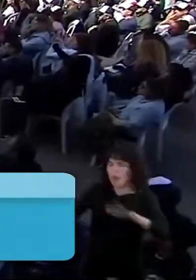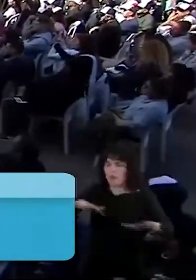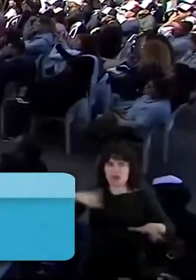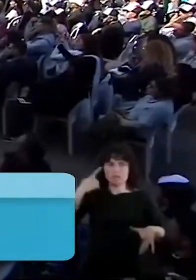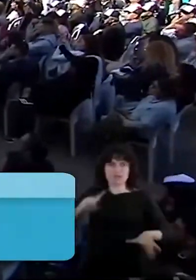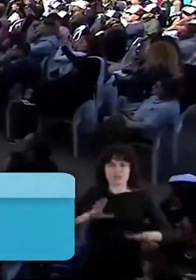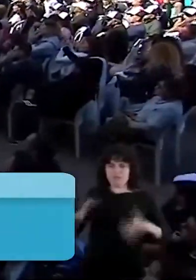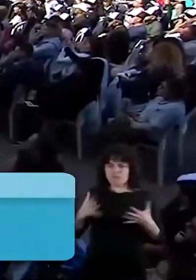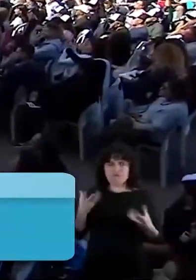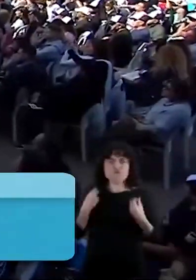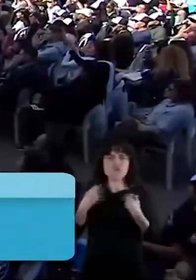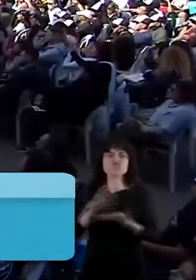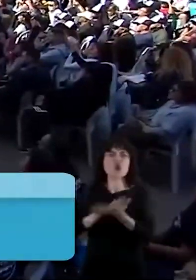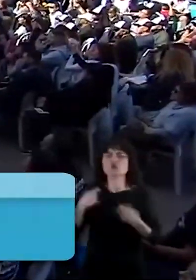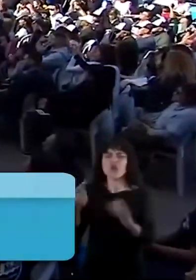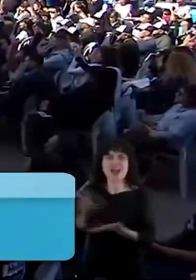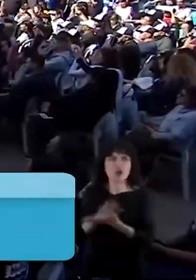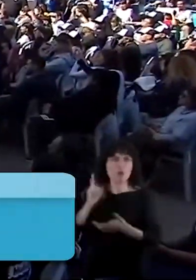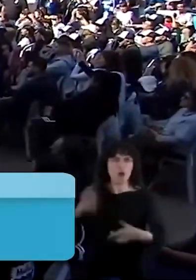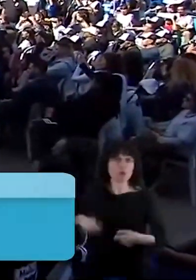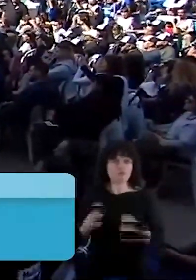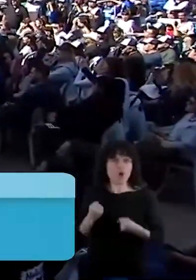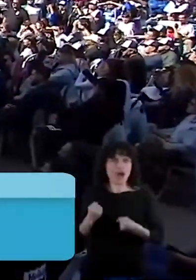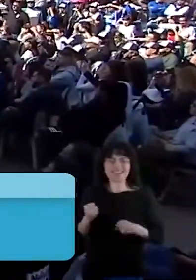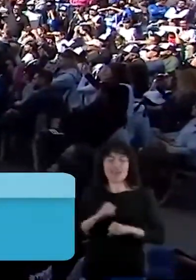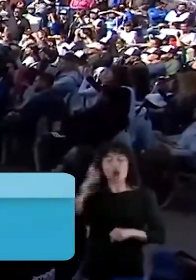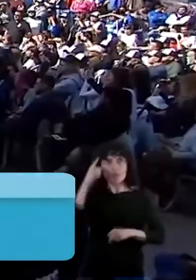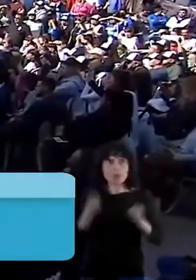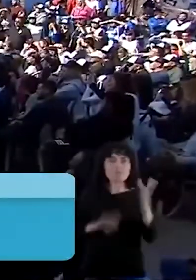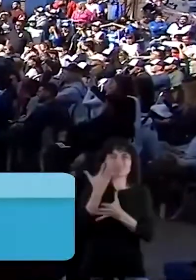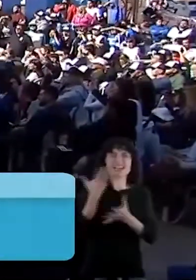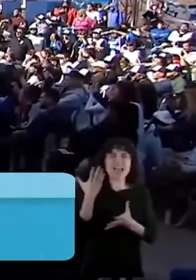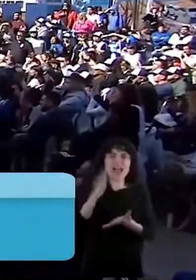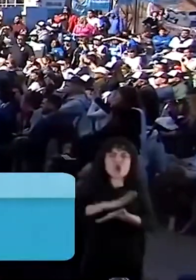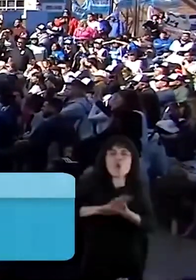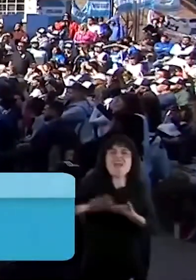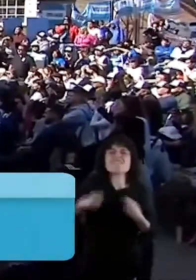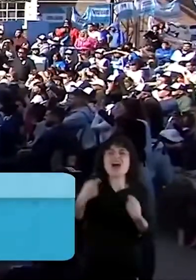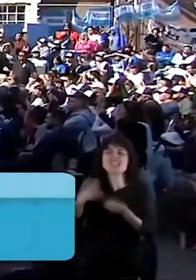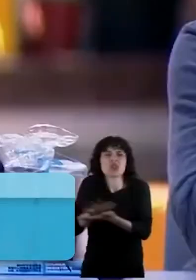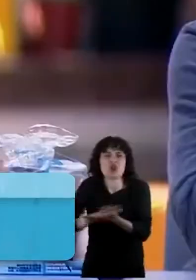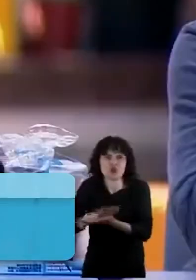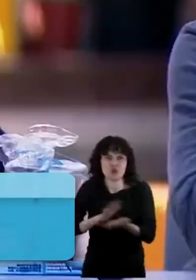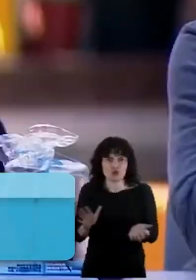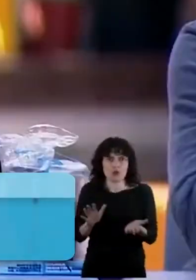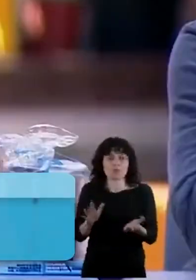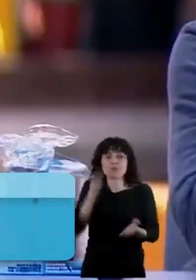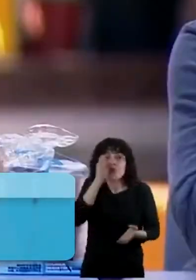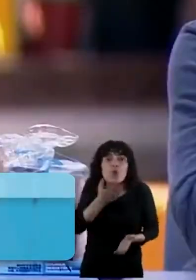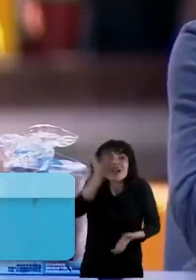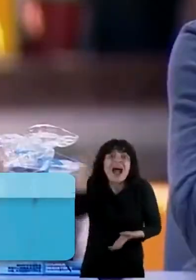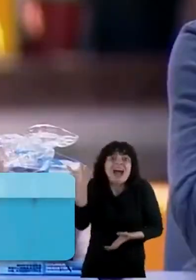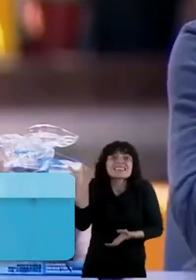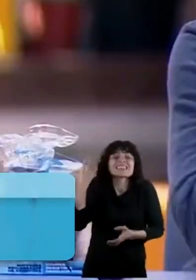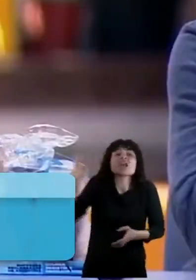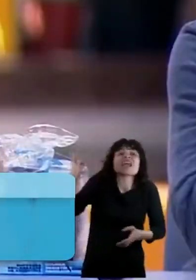desconocido para nosotros. Nunca nos había pasado esto de que los dueños se fugaran, dejaran todo a